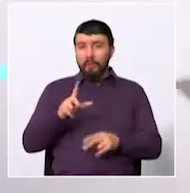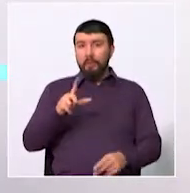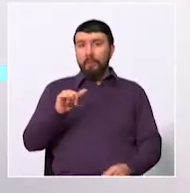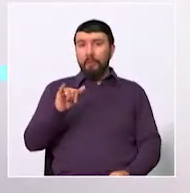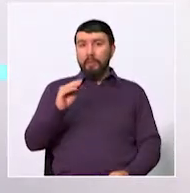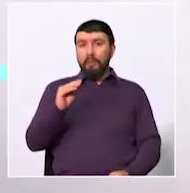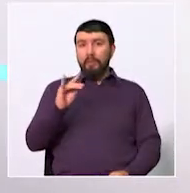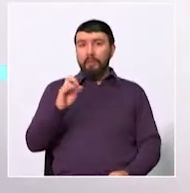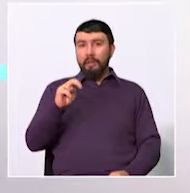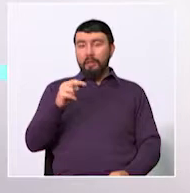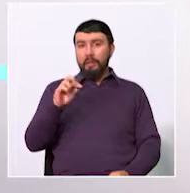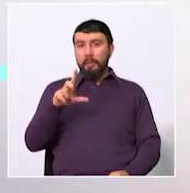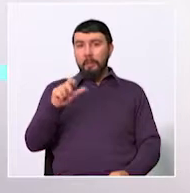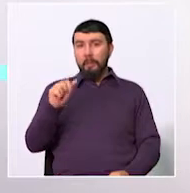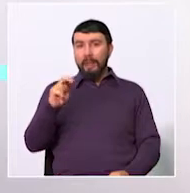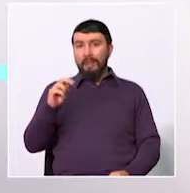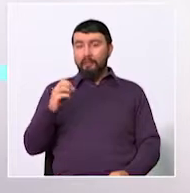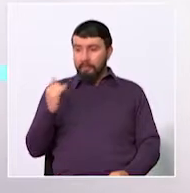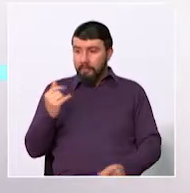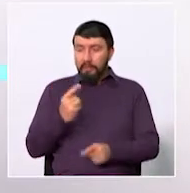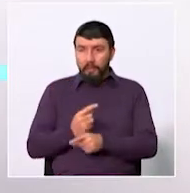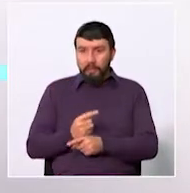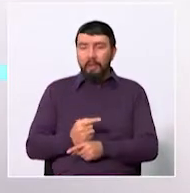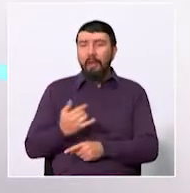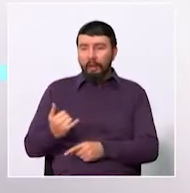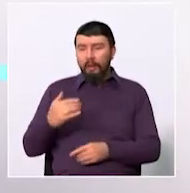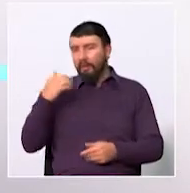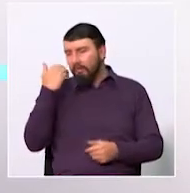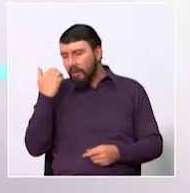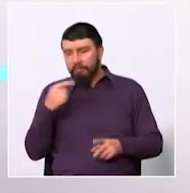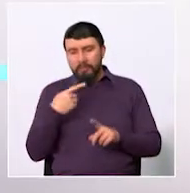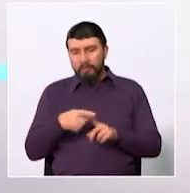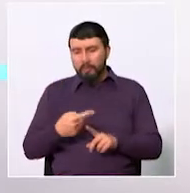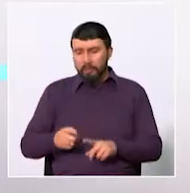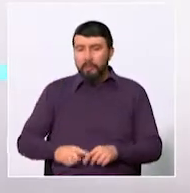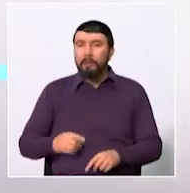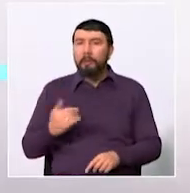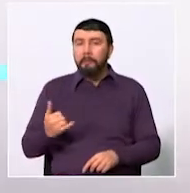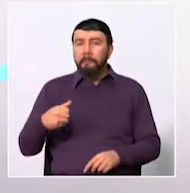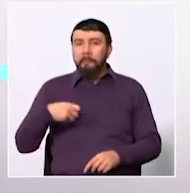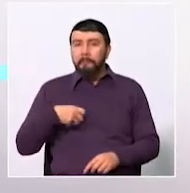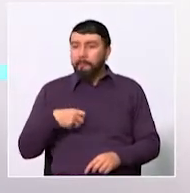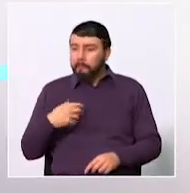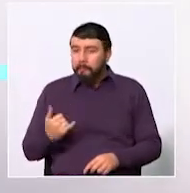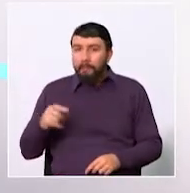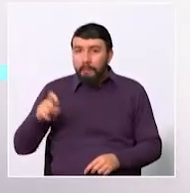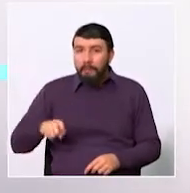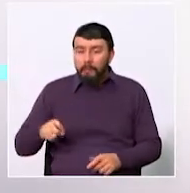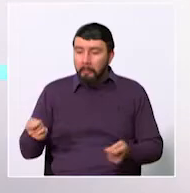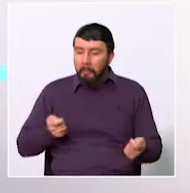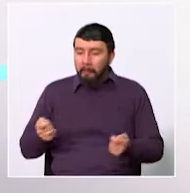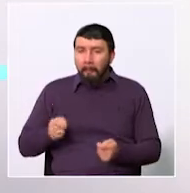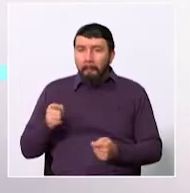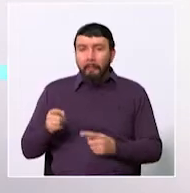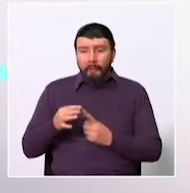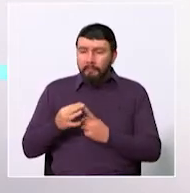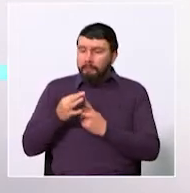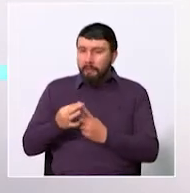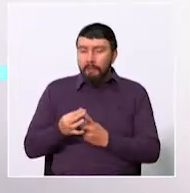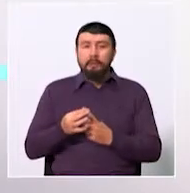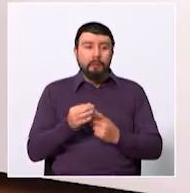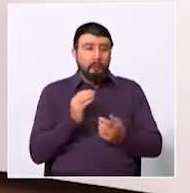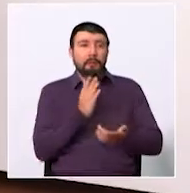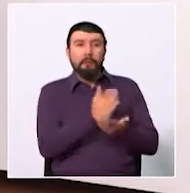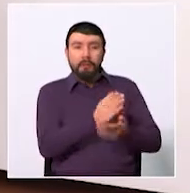dermatológico que está también relacionado con los trastornos inmunológicos y ya necesita de un tratamiento especializado con el dermatólogo